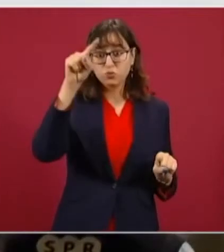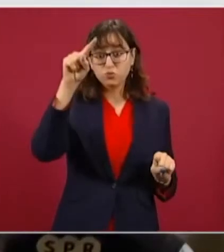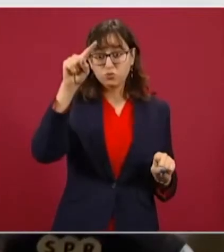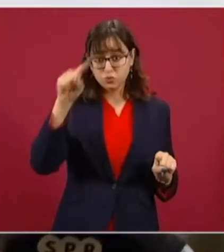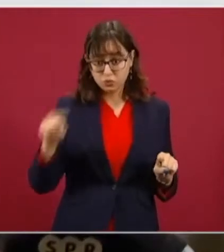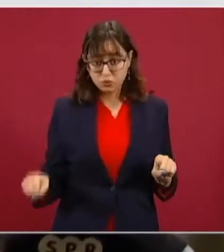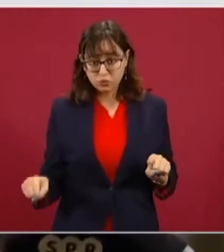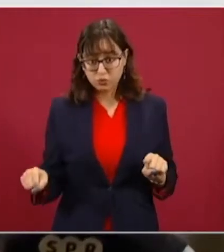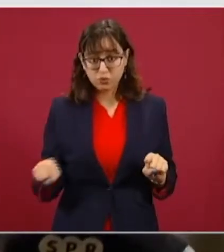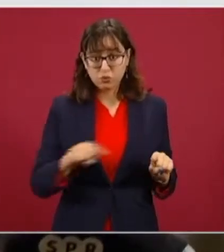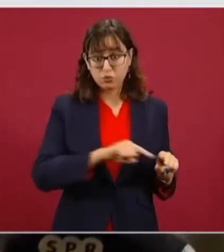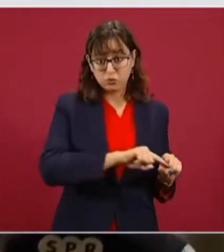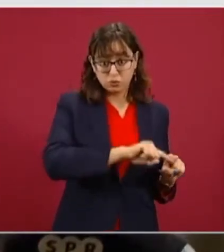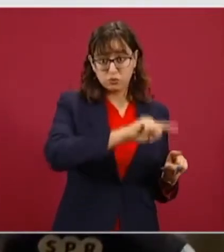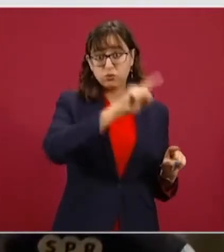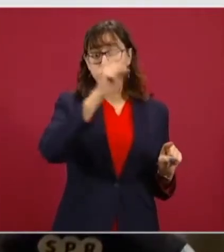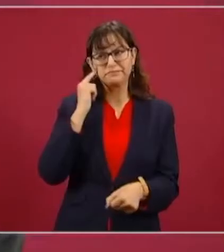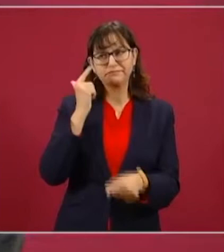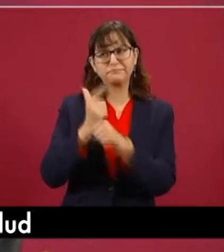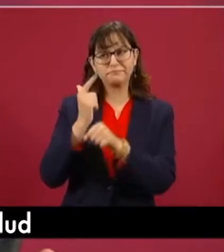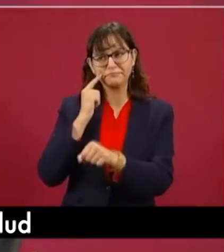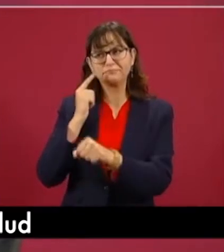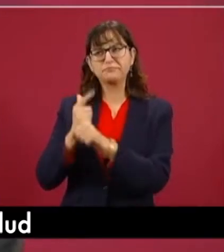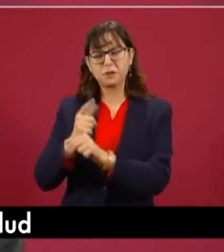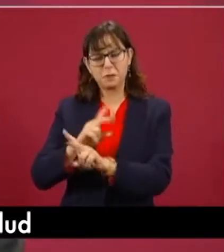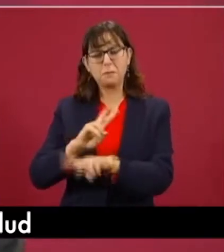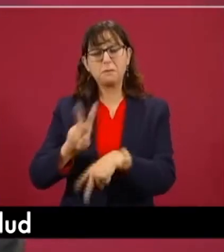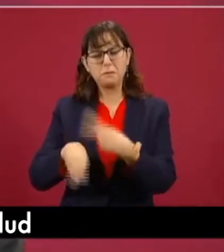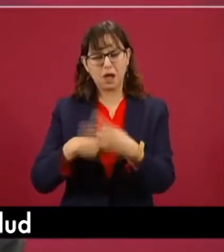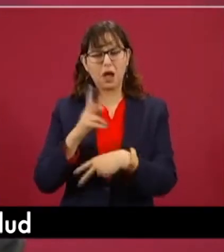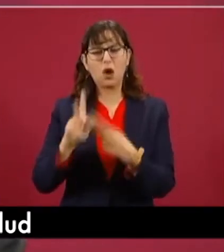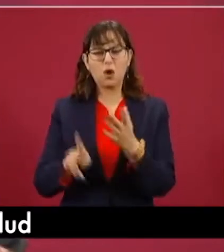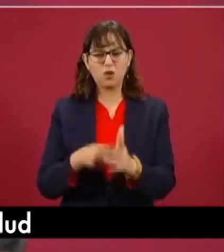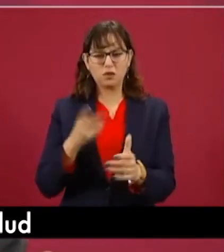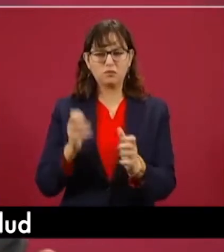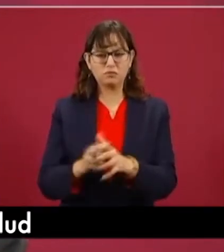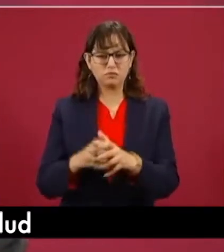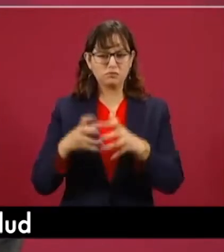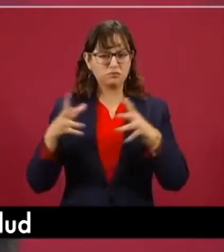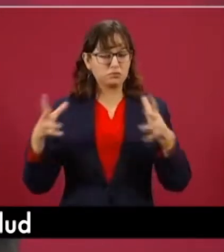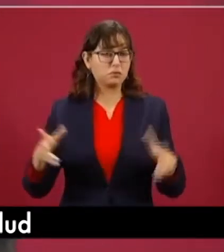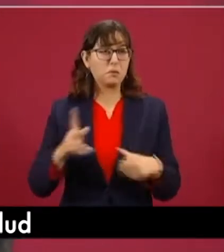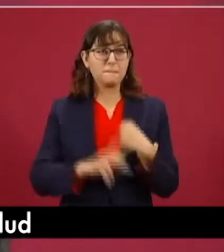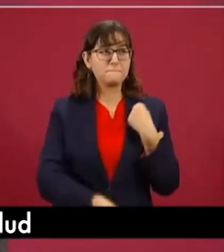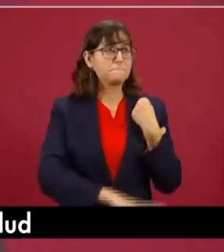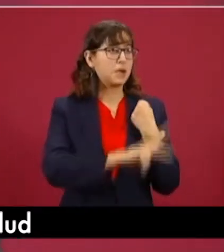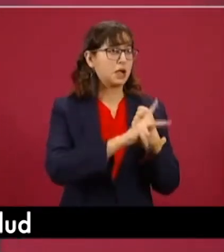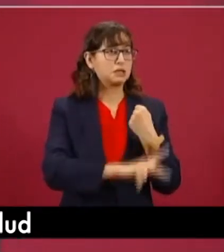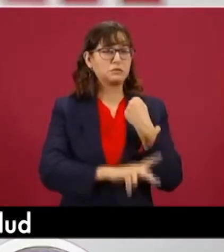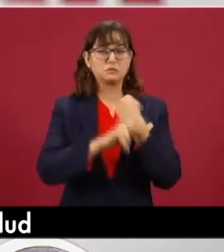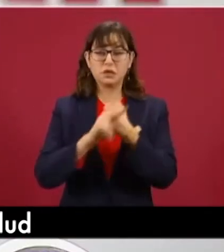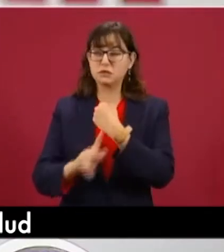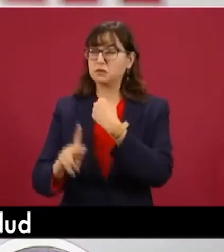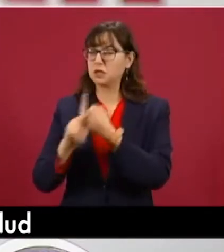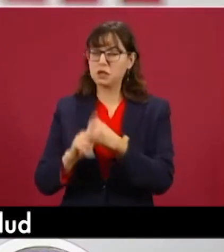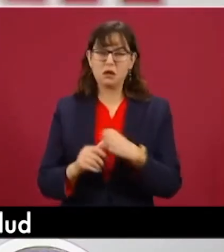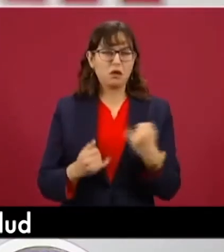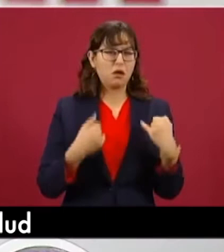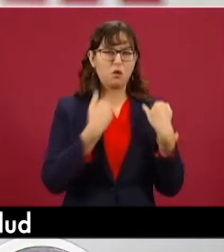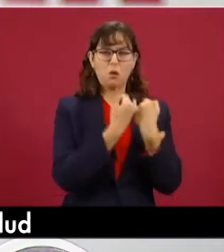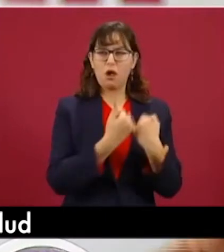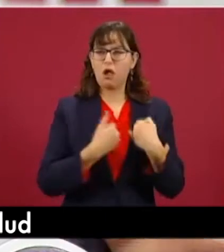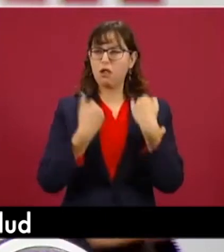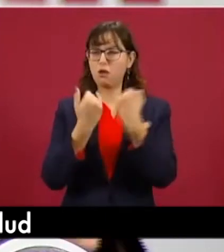a mantener las medidas sanitarias. Nadie está exento de un rebrote. Todos los países pueden enfrentar una condición de